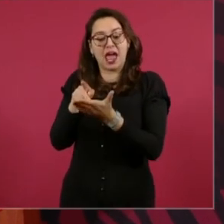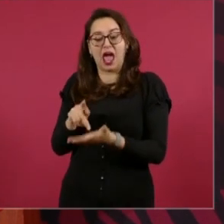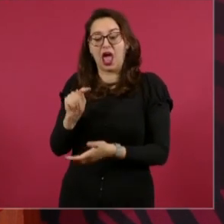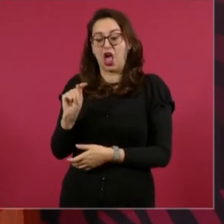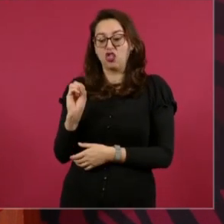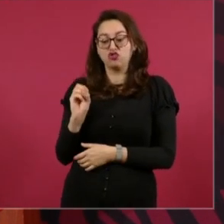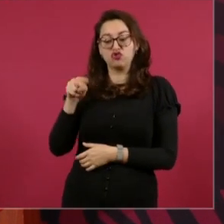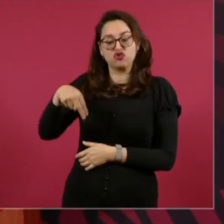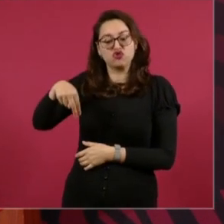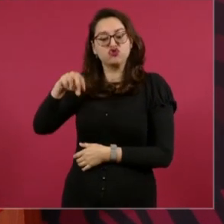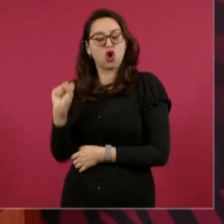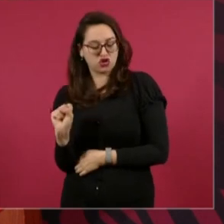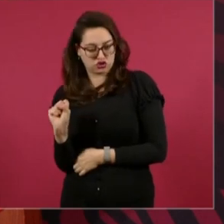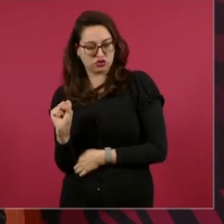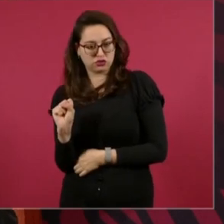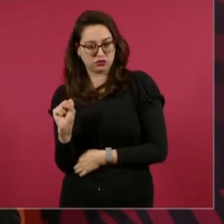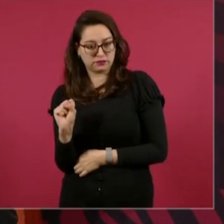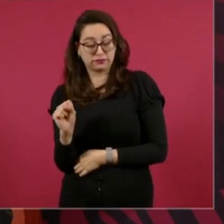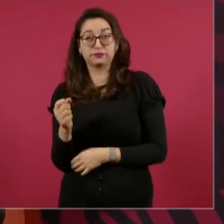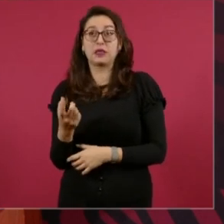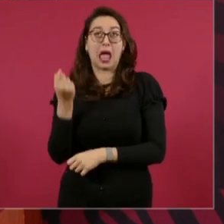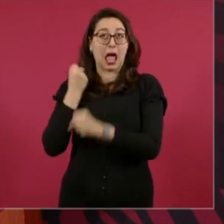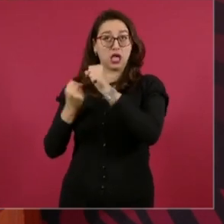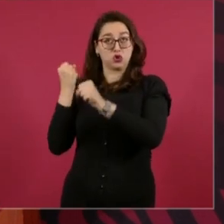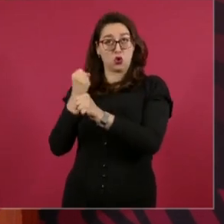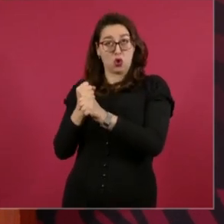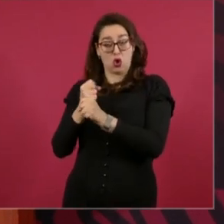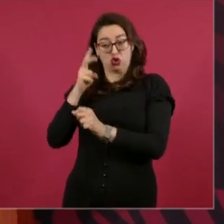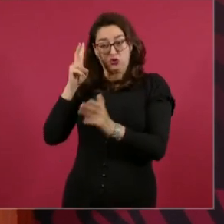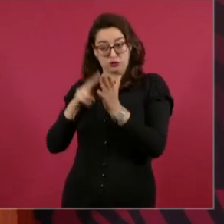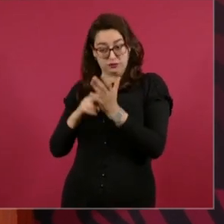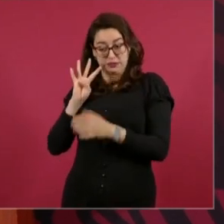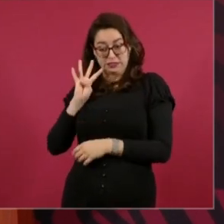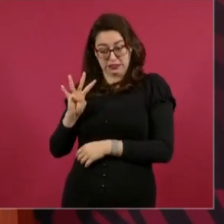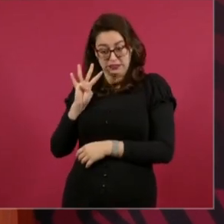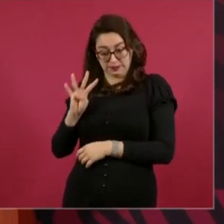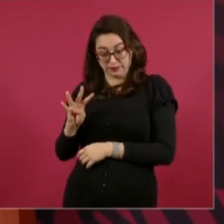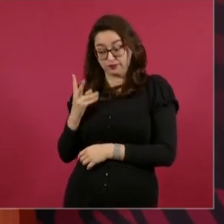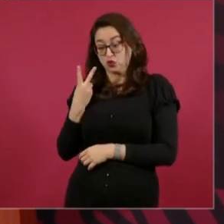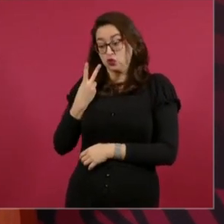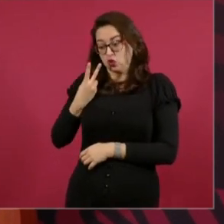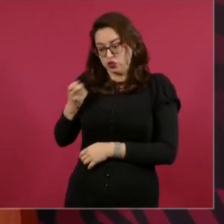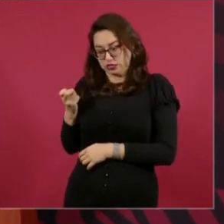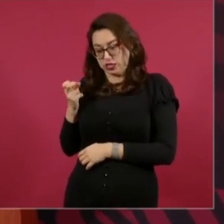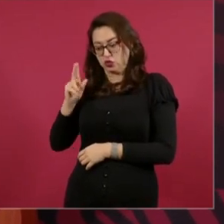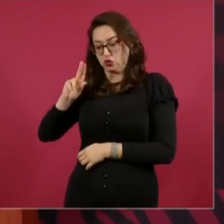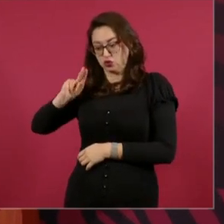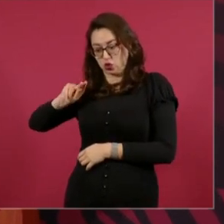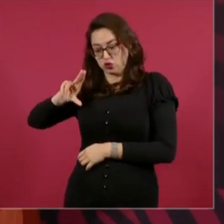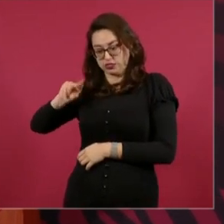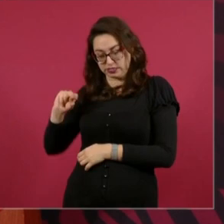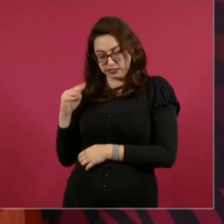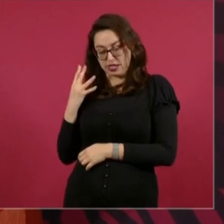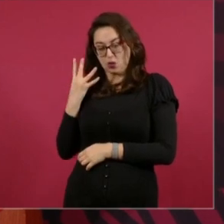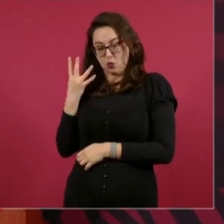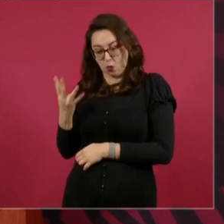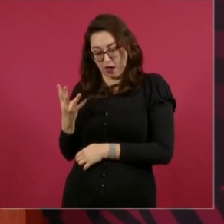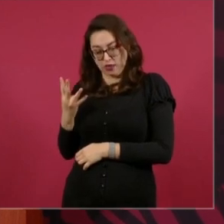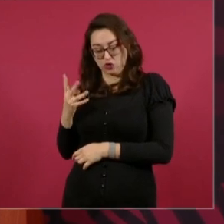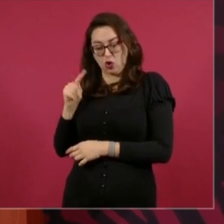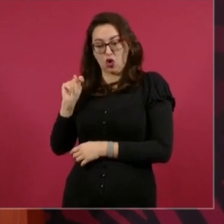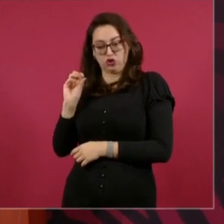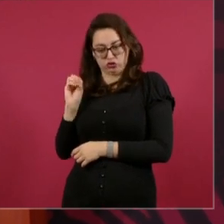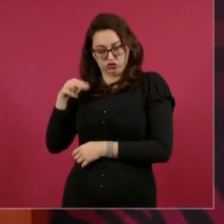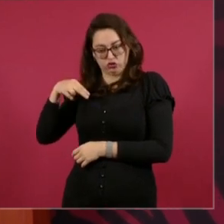Cuando inició el gobierno en 2019 andábamos en 284 millones de toneladas, o sea